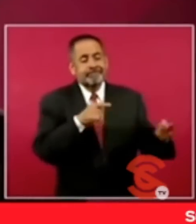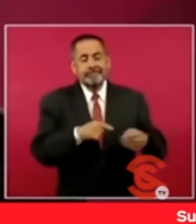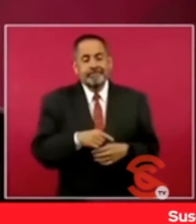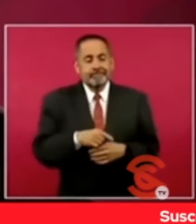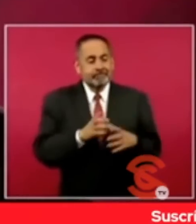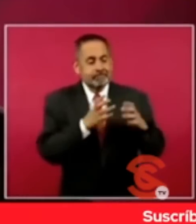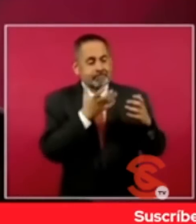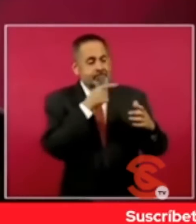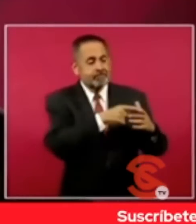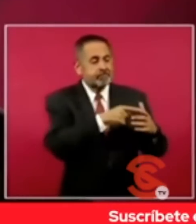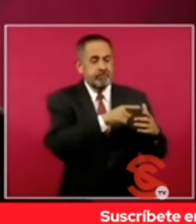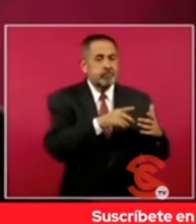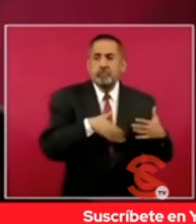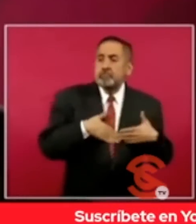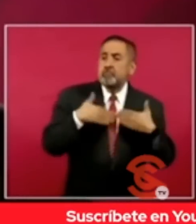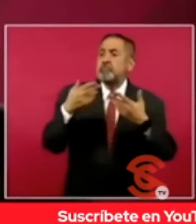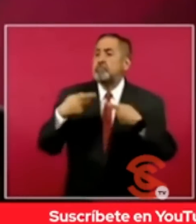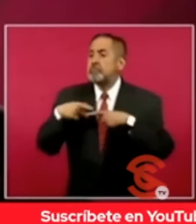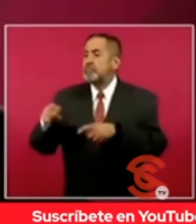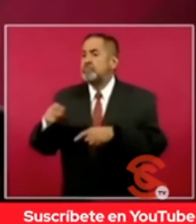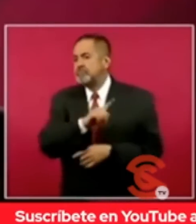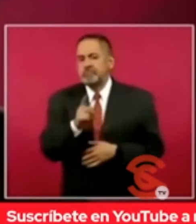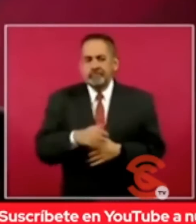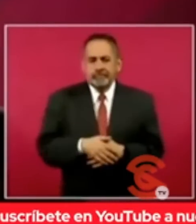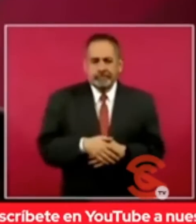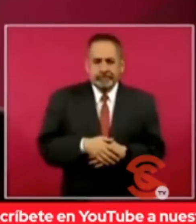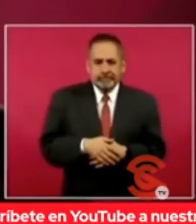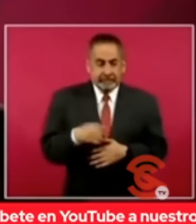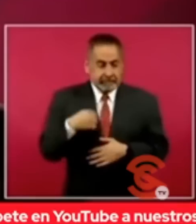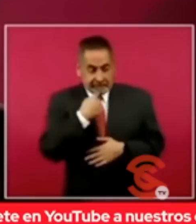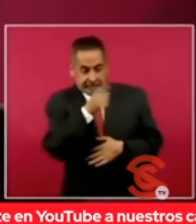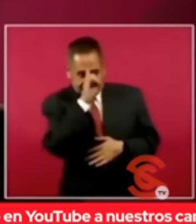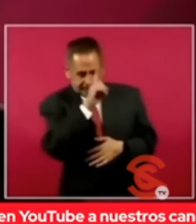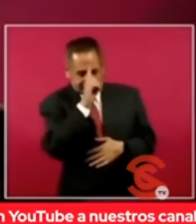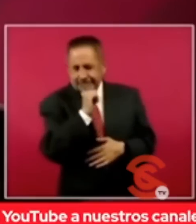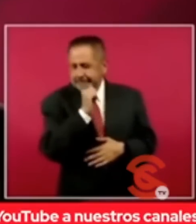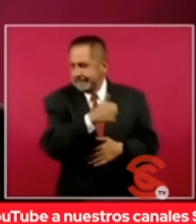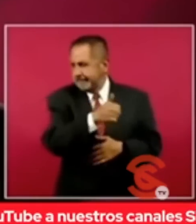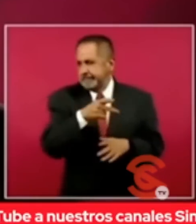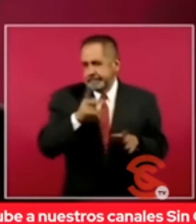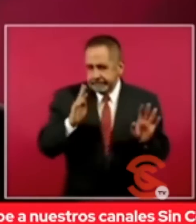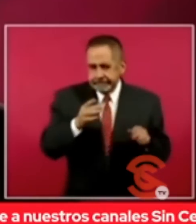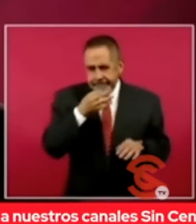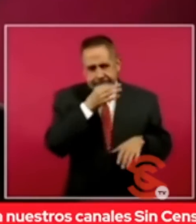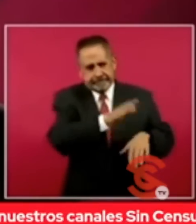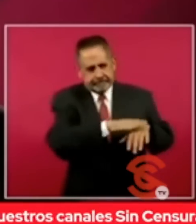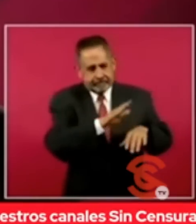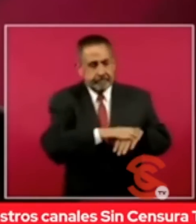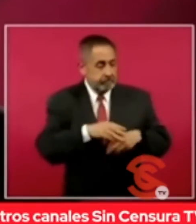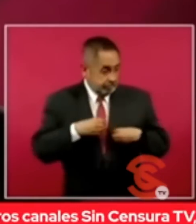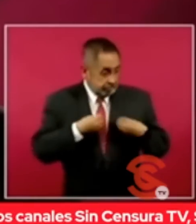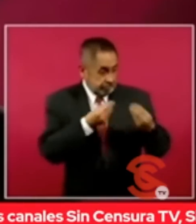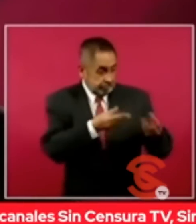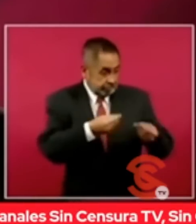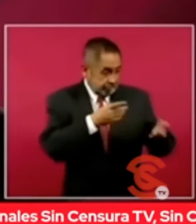el conservadurismo, ni se los debería yo de decir, porque no estoy para darles